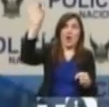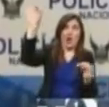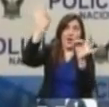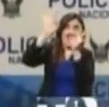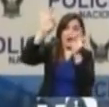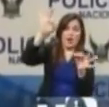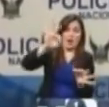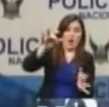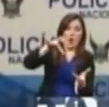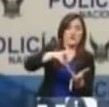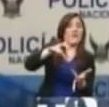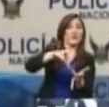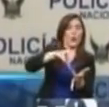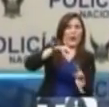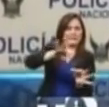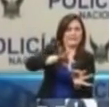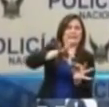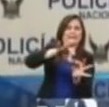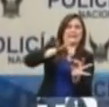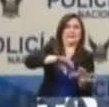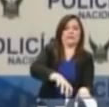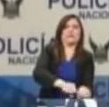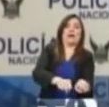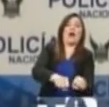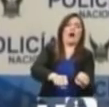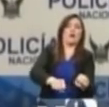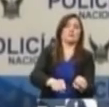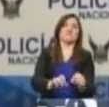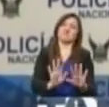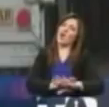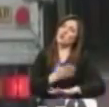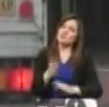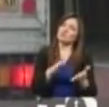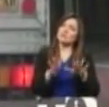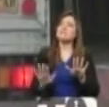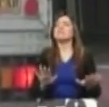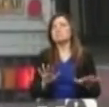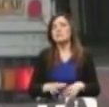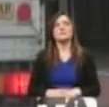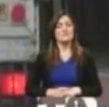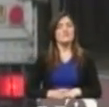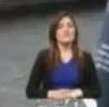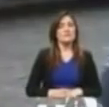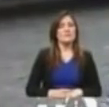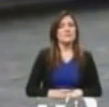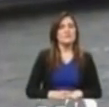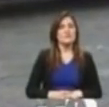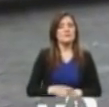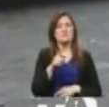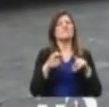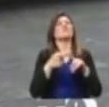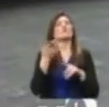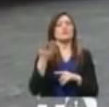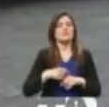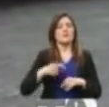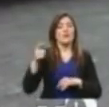pues... hasta el momento se presume que esa es la causa del fallecimiento. El incidente se presentó a primeras horas de la